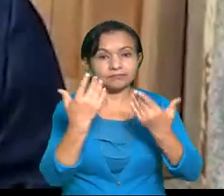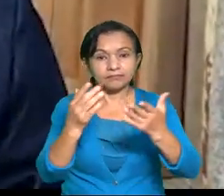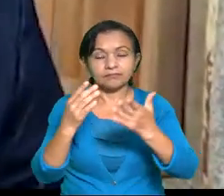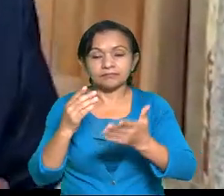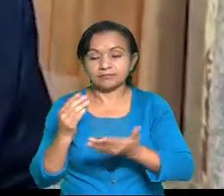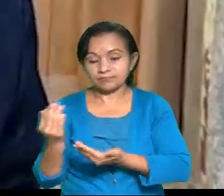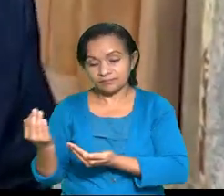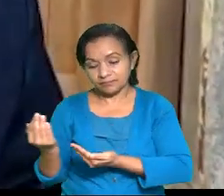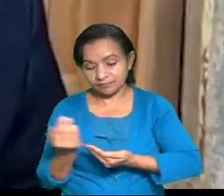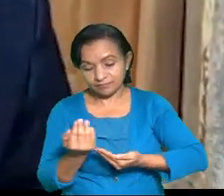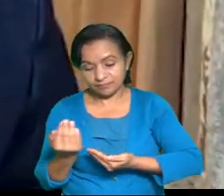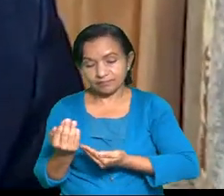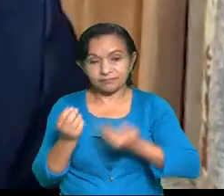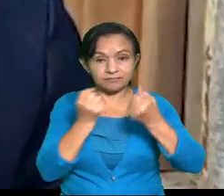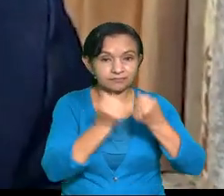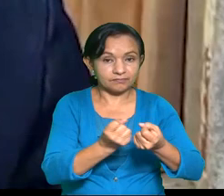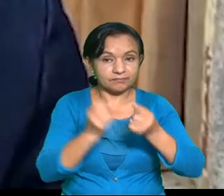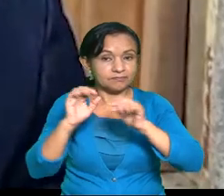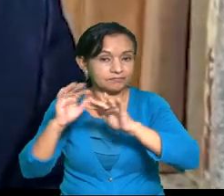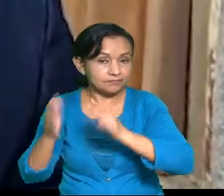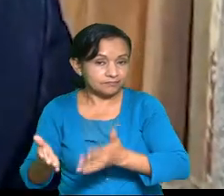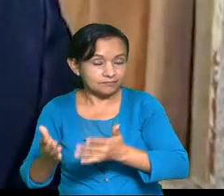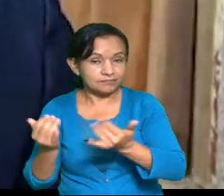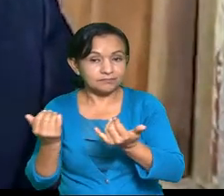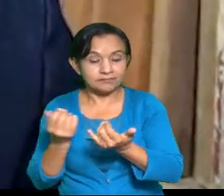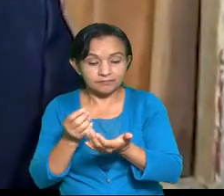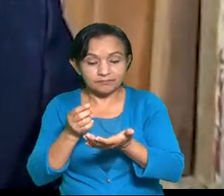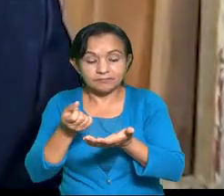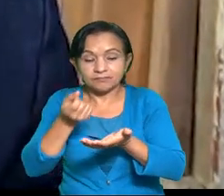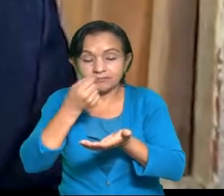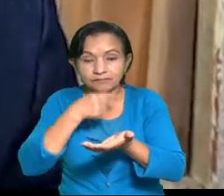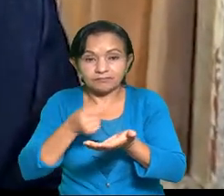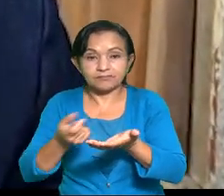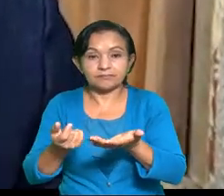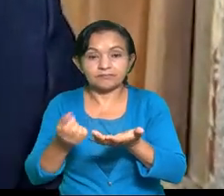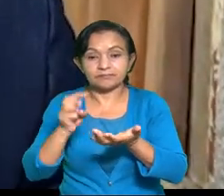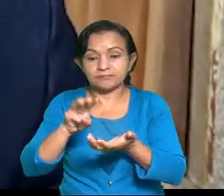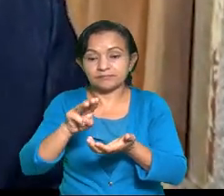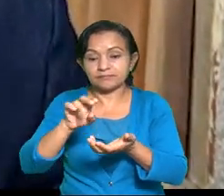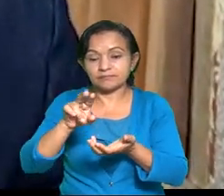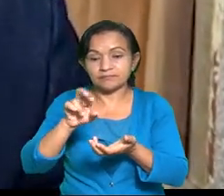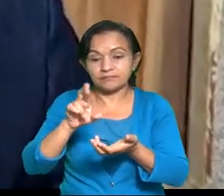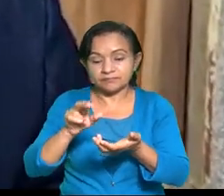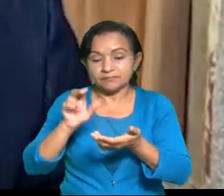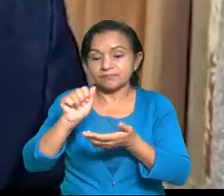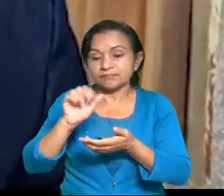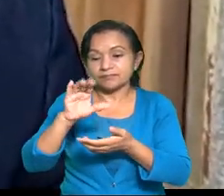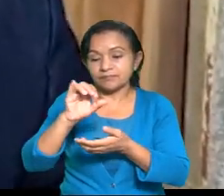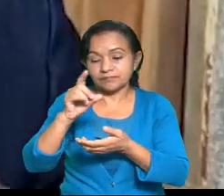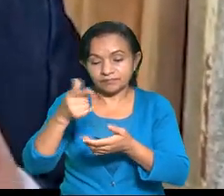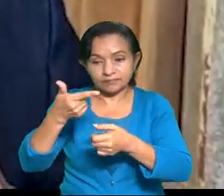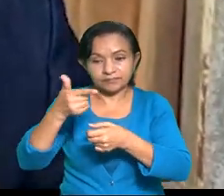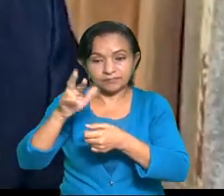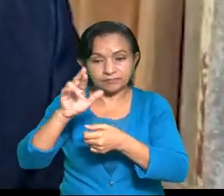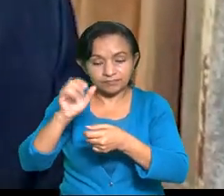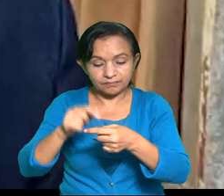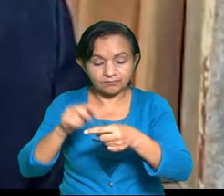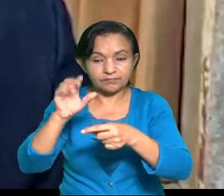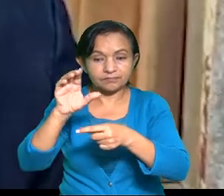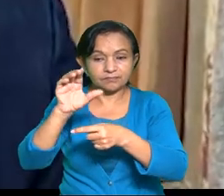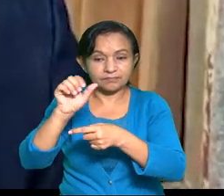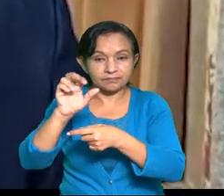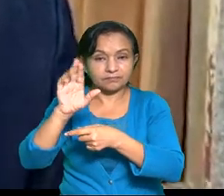el niño o la niña. Vitaminas, minerales, ácidos, grasas,